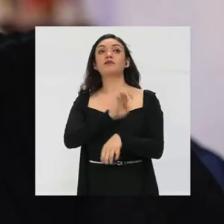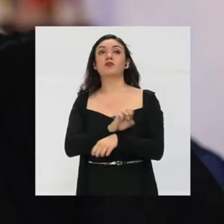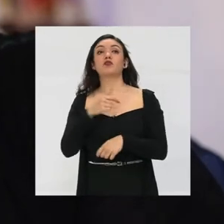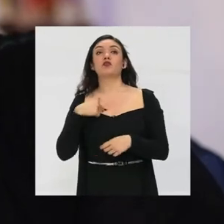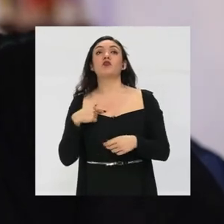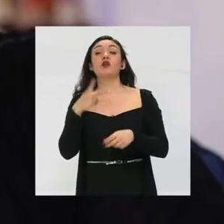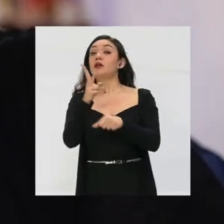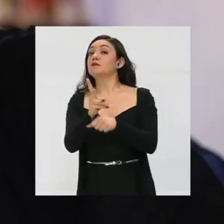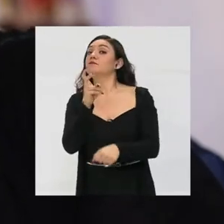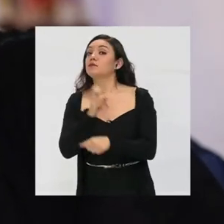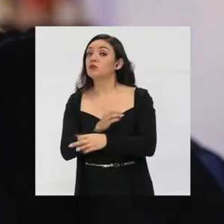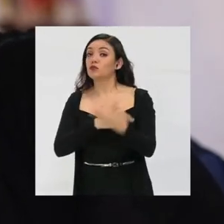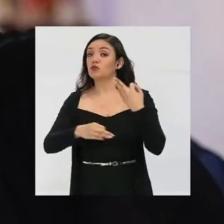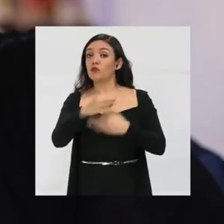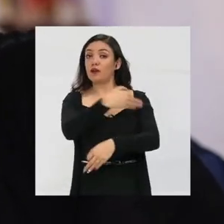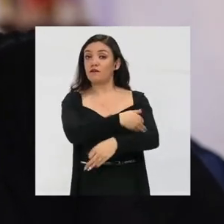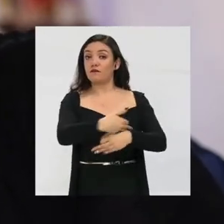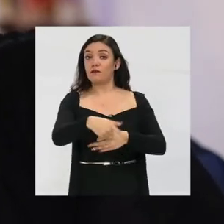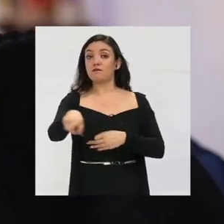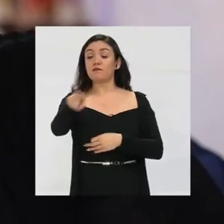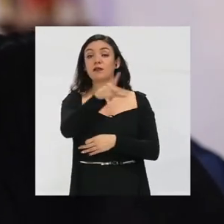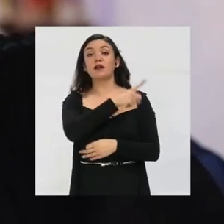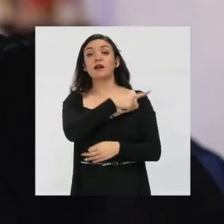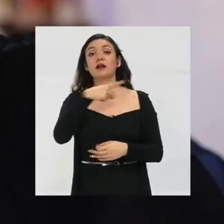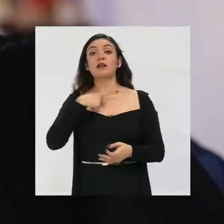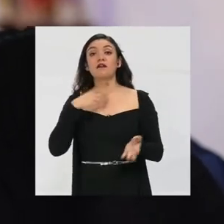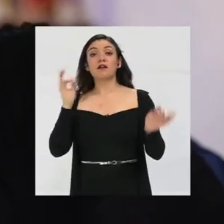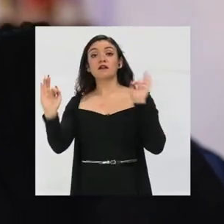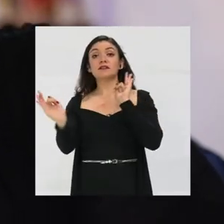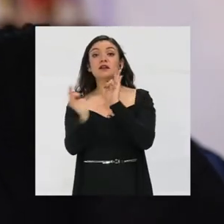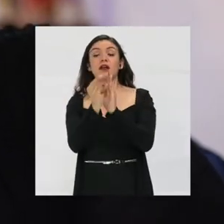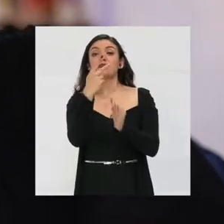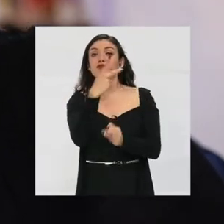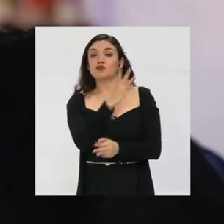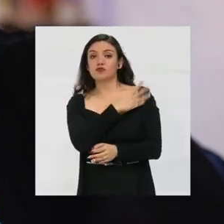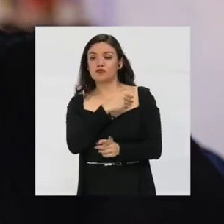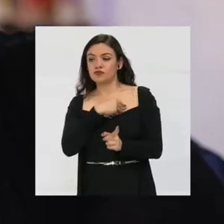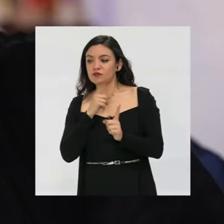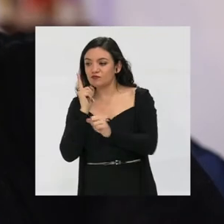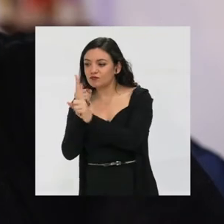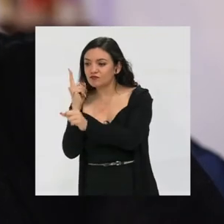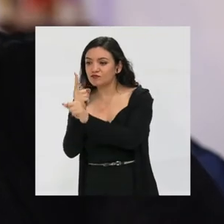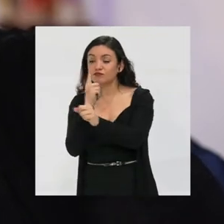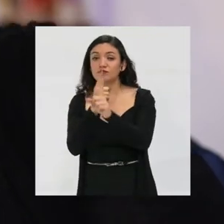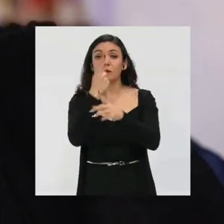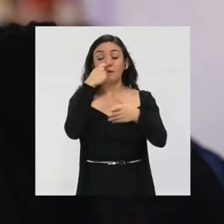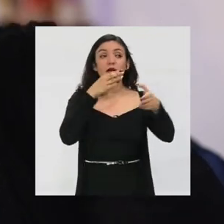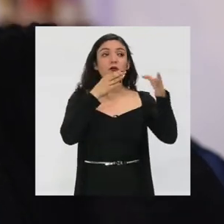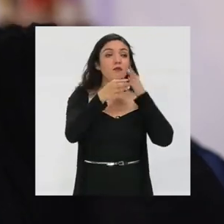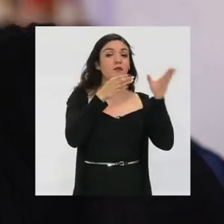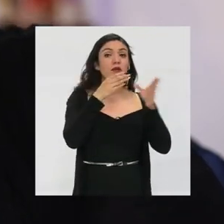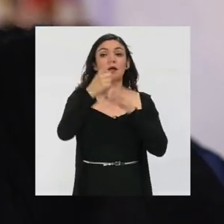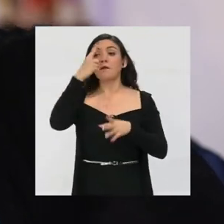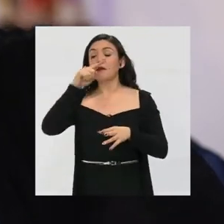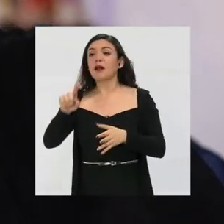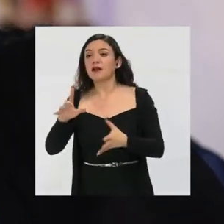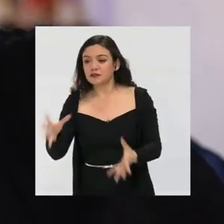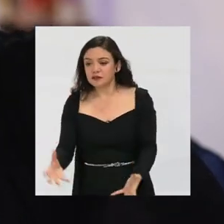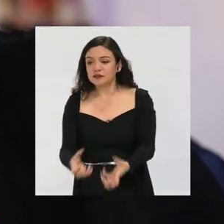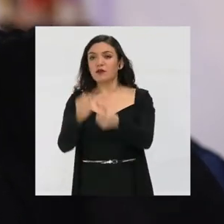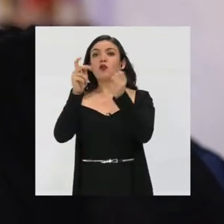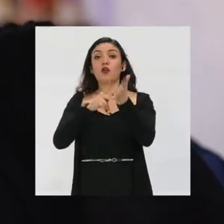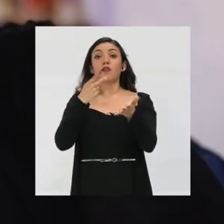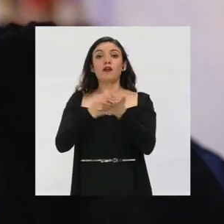muy vulnerables. Entonces yo invito a las familias a que se acerquen a sus hijos, a que tengan